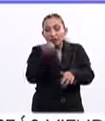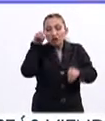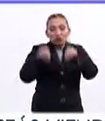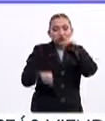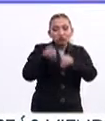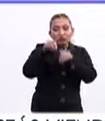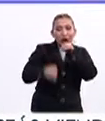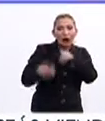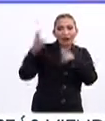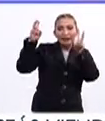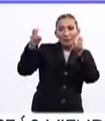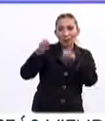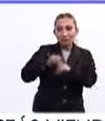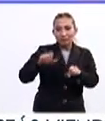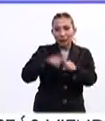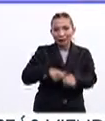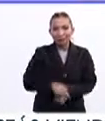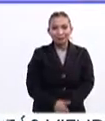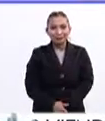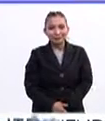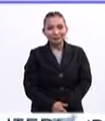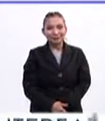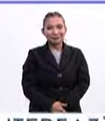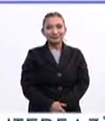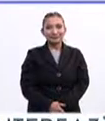de temáticas sociales.